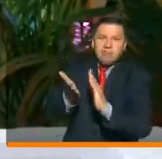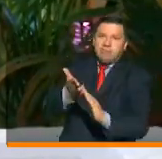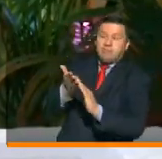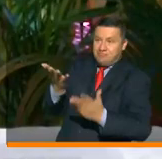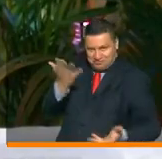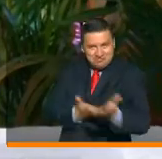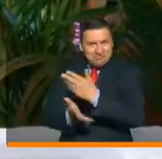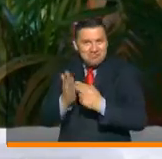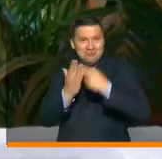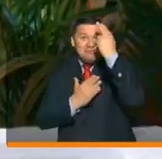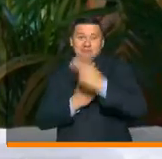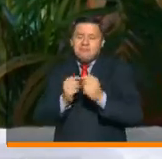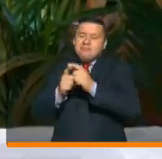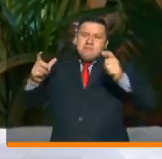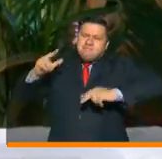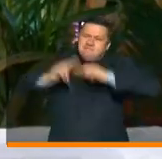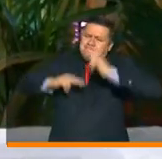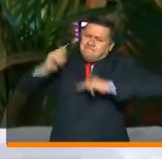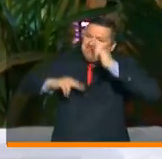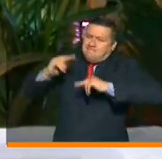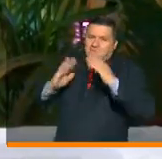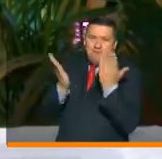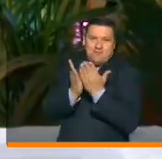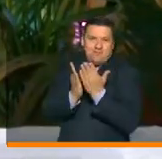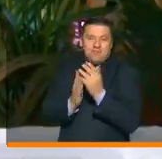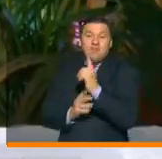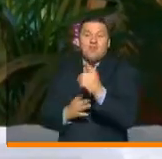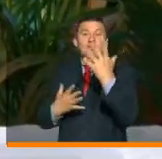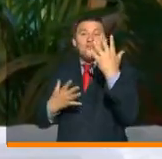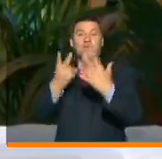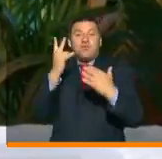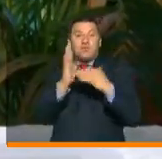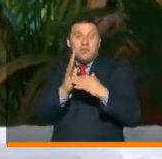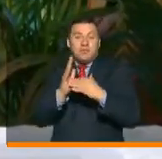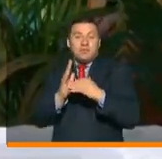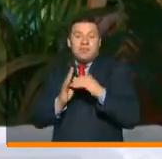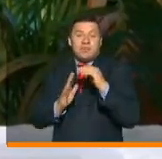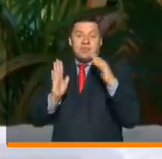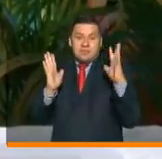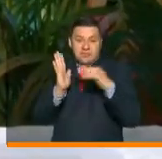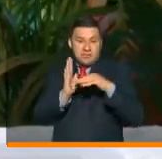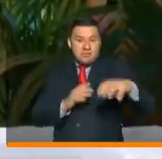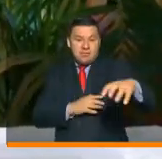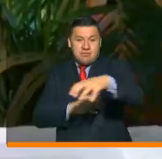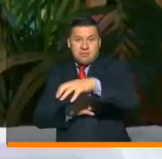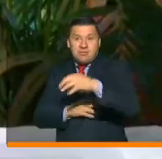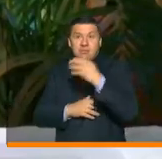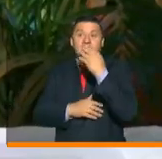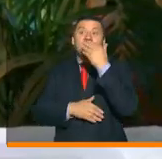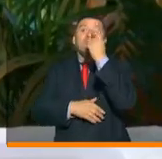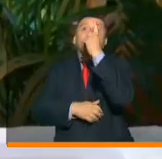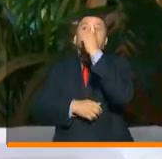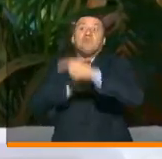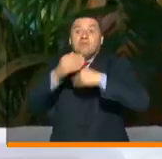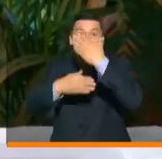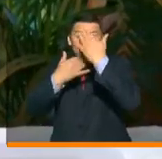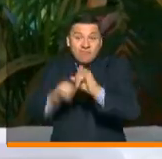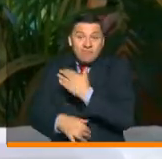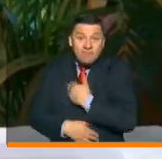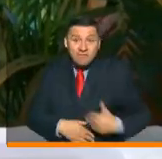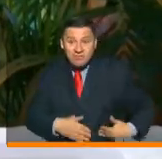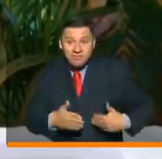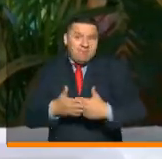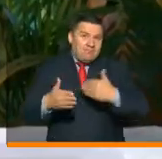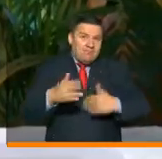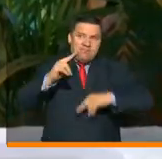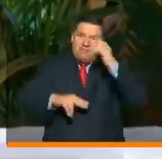con ustedes. Es el proyecto más grande de todas las 12.000 aulas, 5.000 entregadas, 12.000 al final del cuatrenio, que haremos en su mandato,